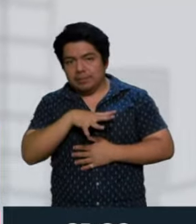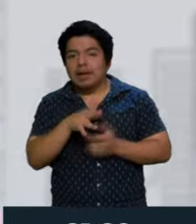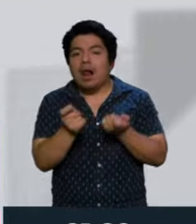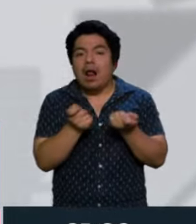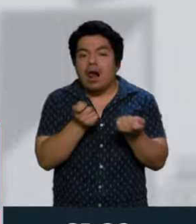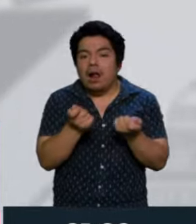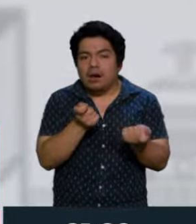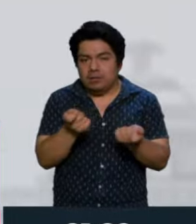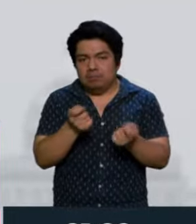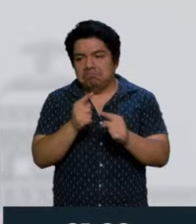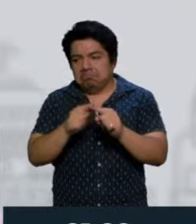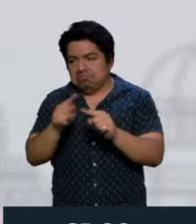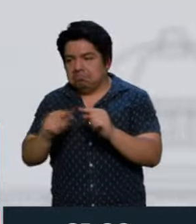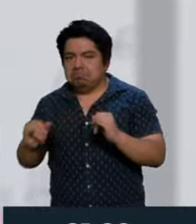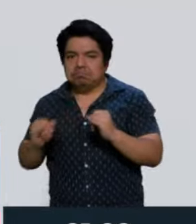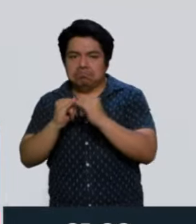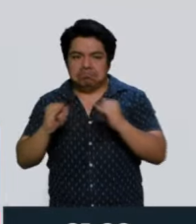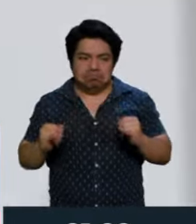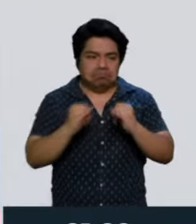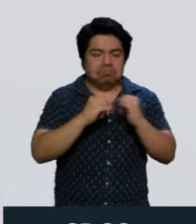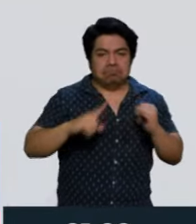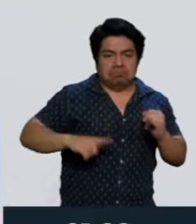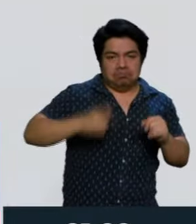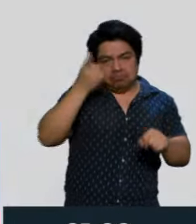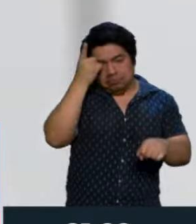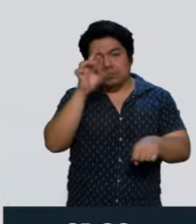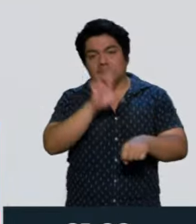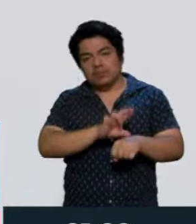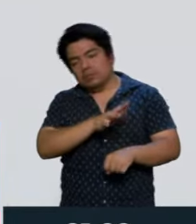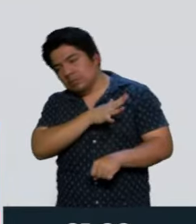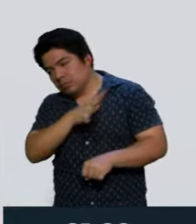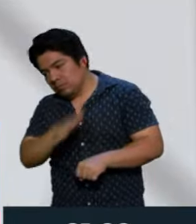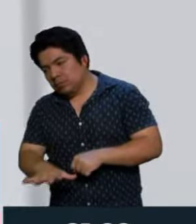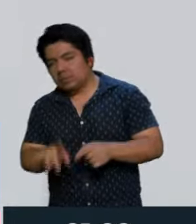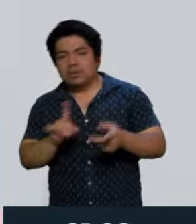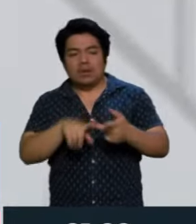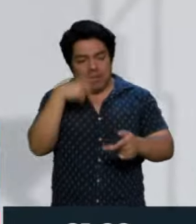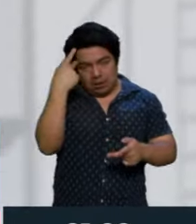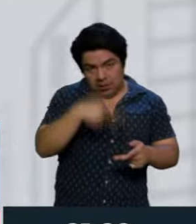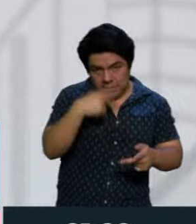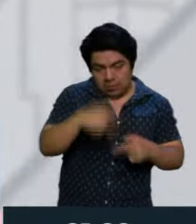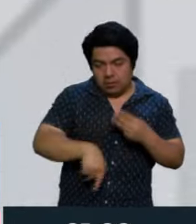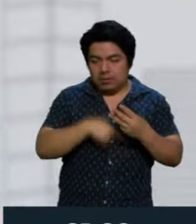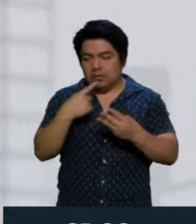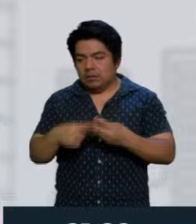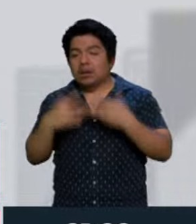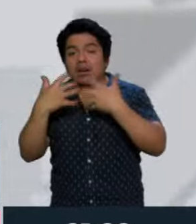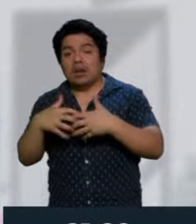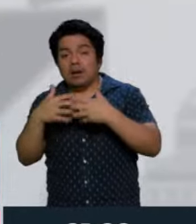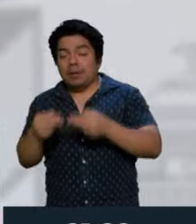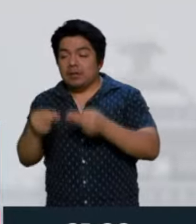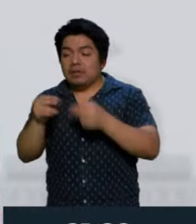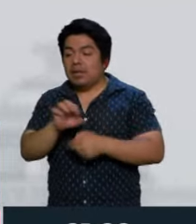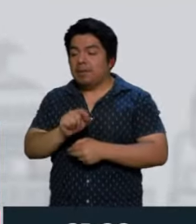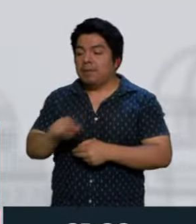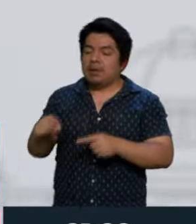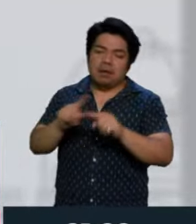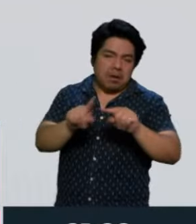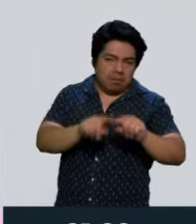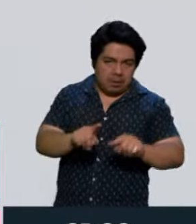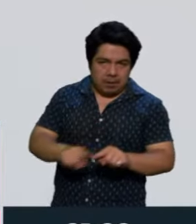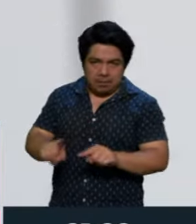por distintas instancias de gobierno, la Dirección General de Patrimonio Inmobiliario, la empresa Servimet, entre otras áreas, se